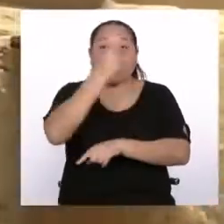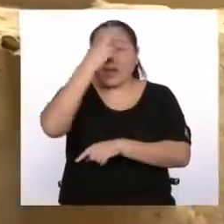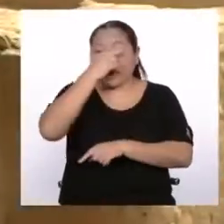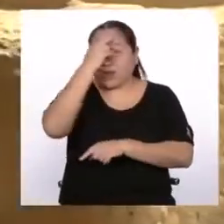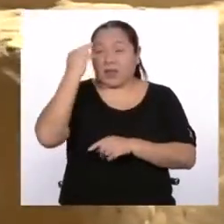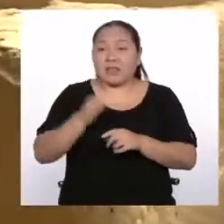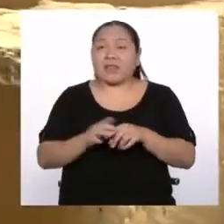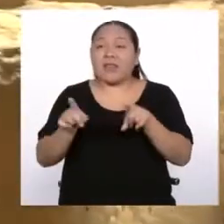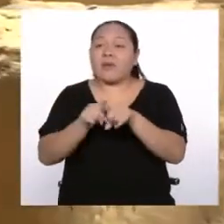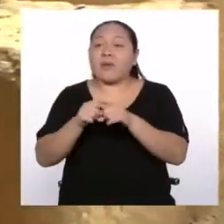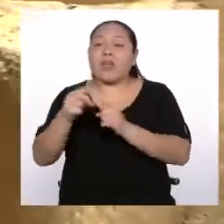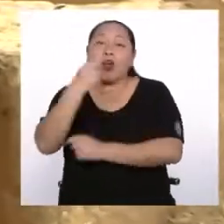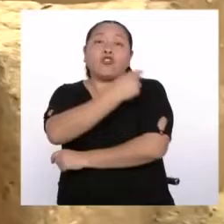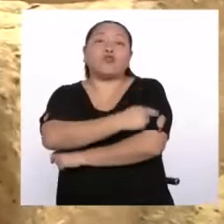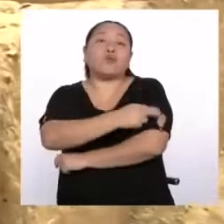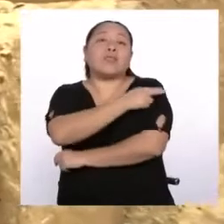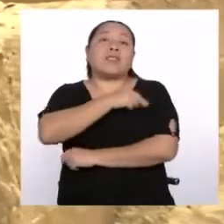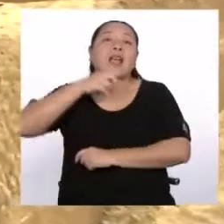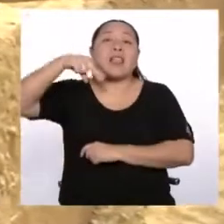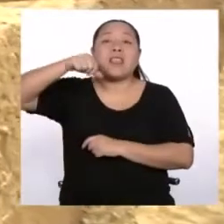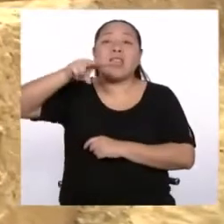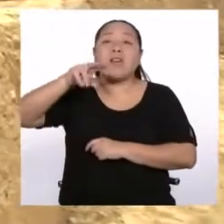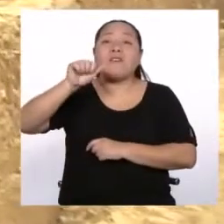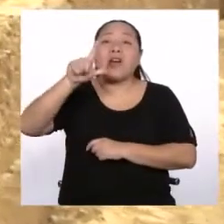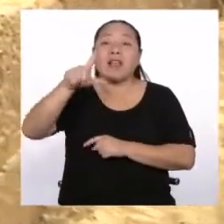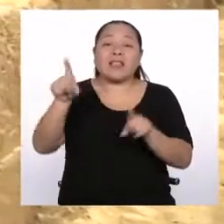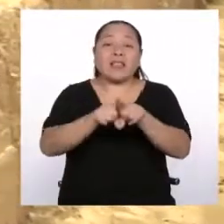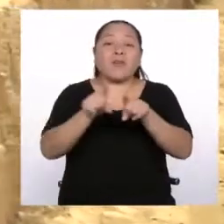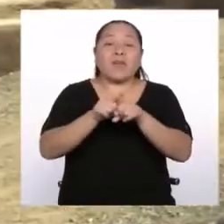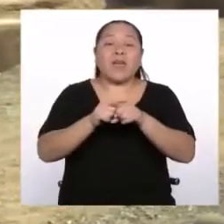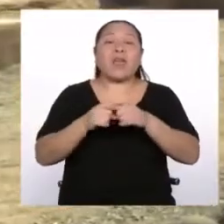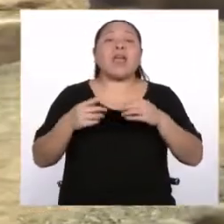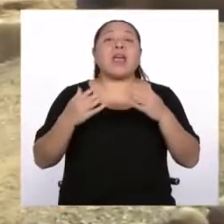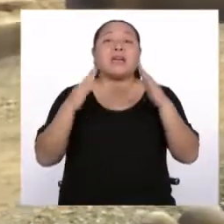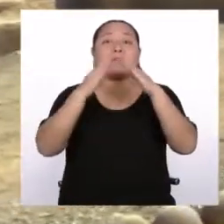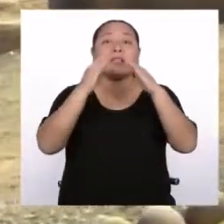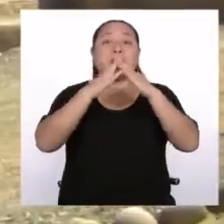el zoológico Parque de las Leyendas.